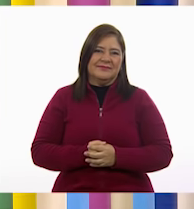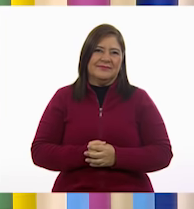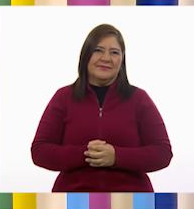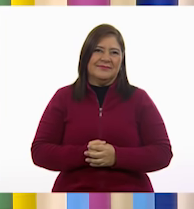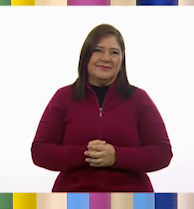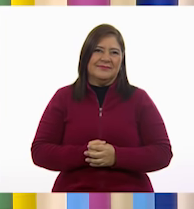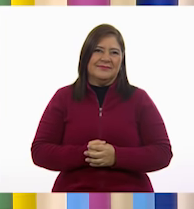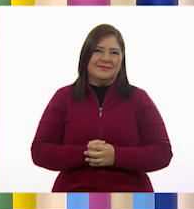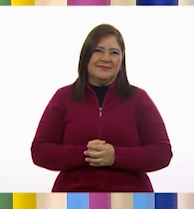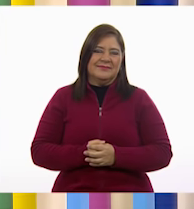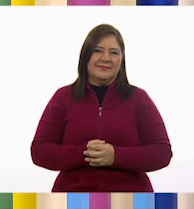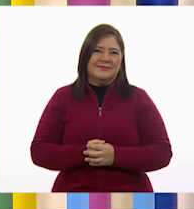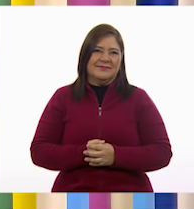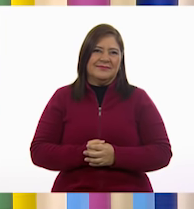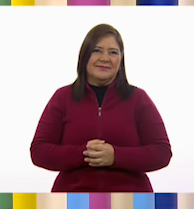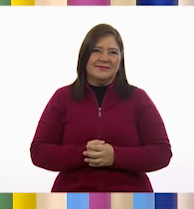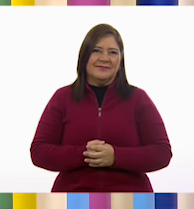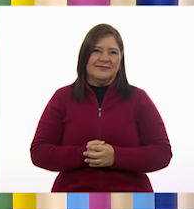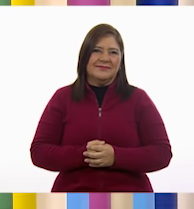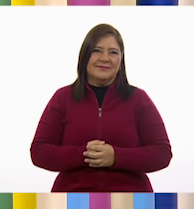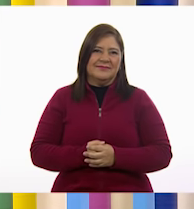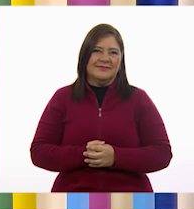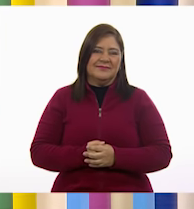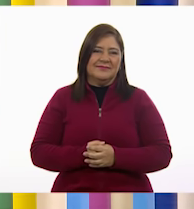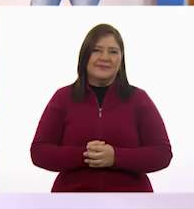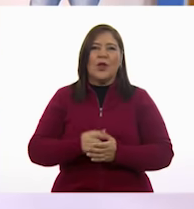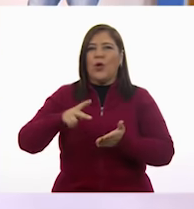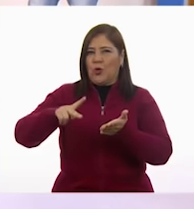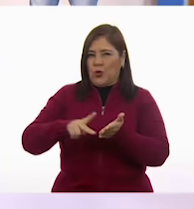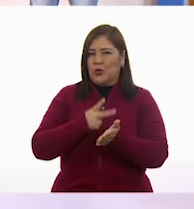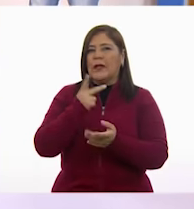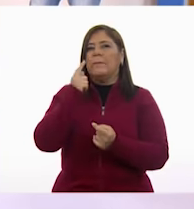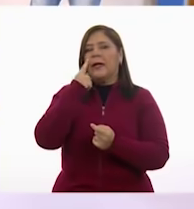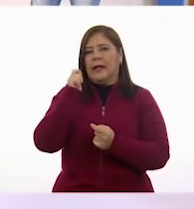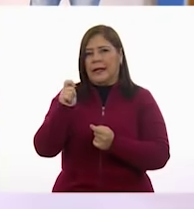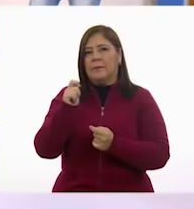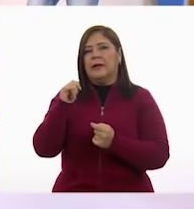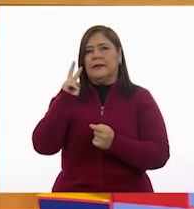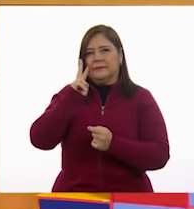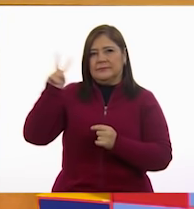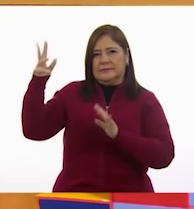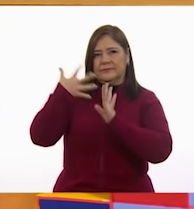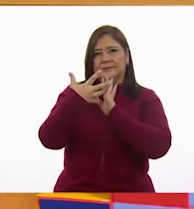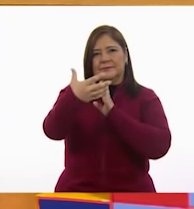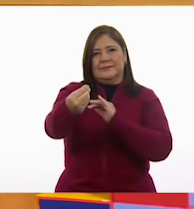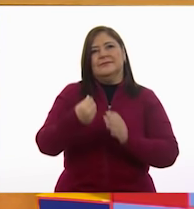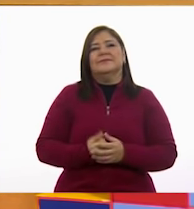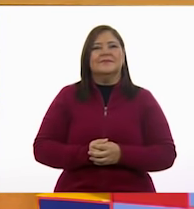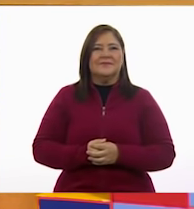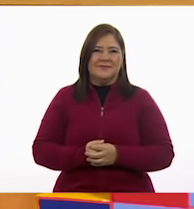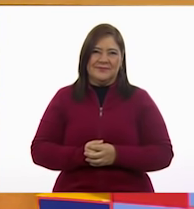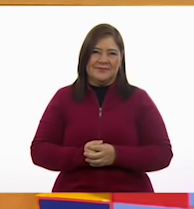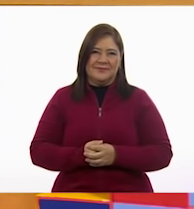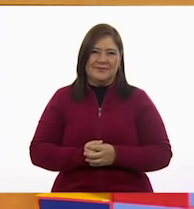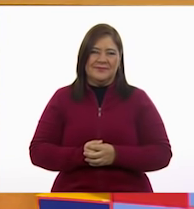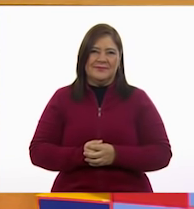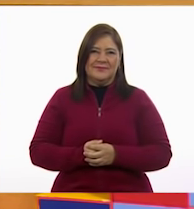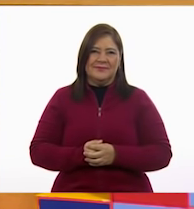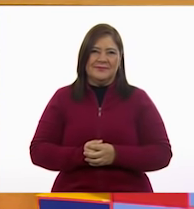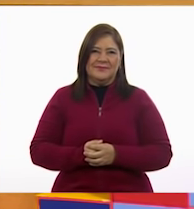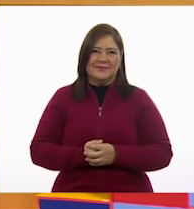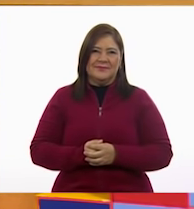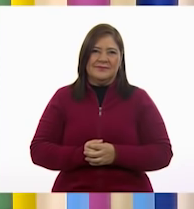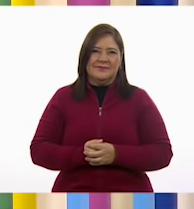Epo, itai, itai, ye. Y repetimos otra vez. Uh-huh. Epo, itai, itai, ye.